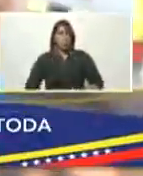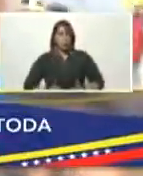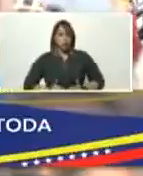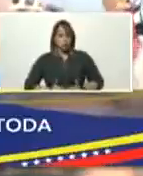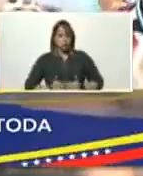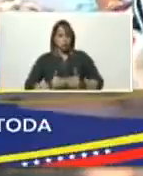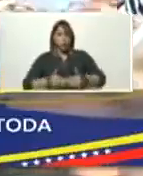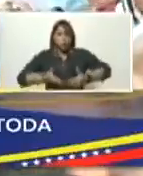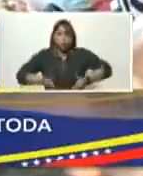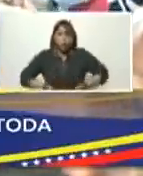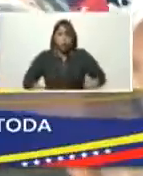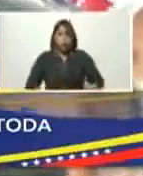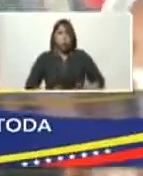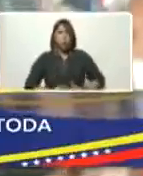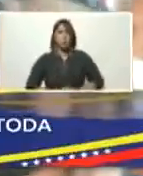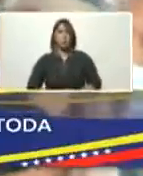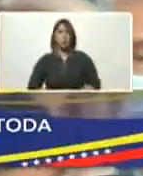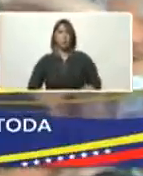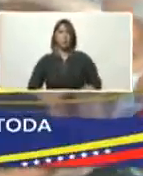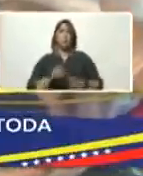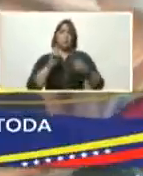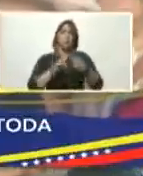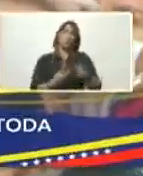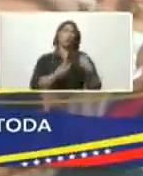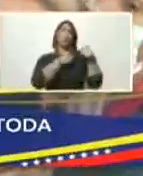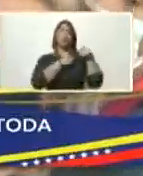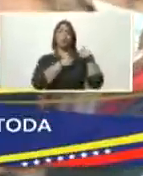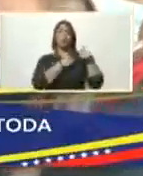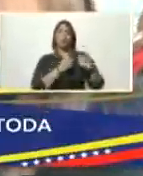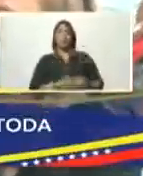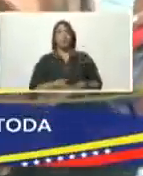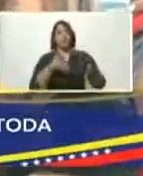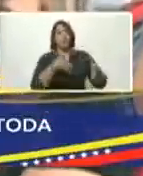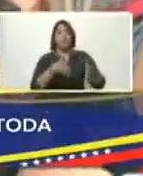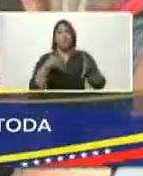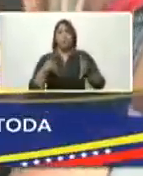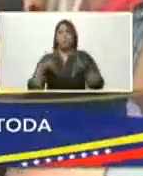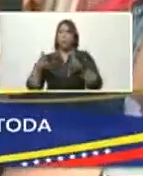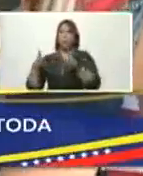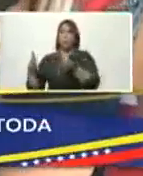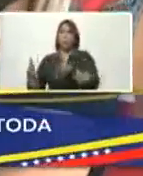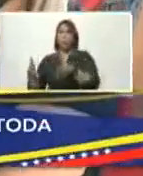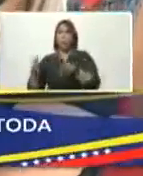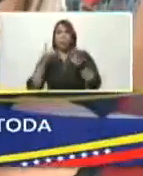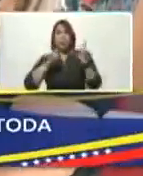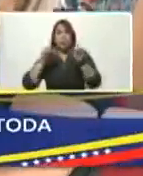parir. La tarea de forjar, formar, criar.